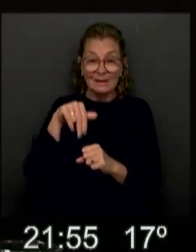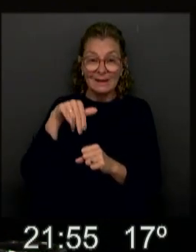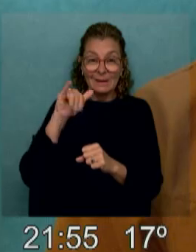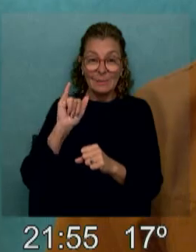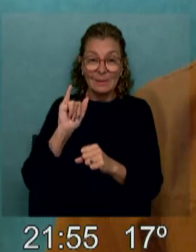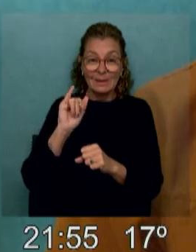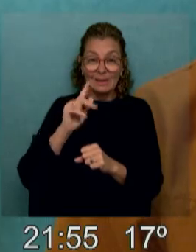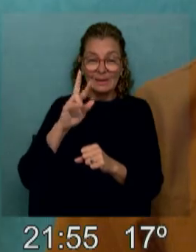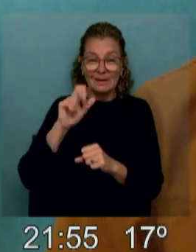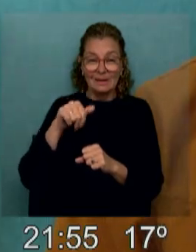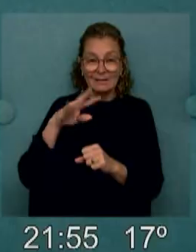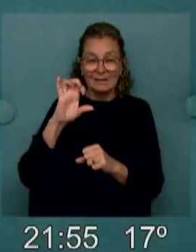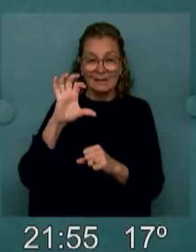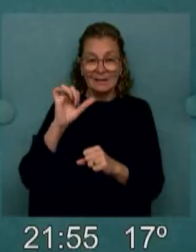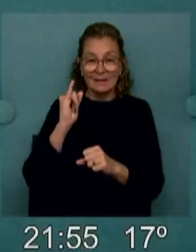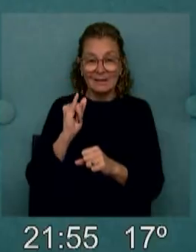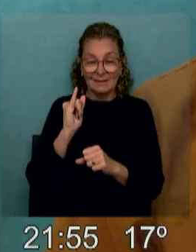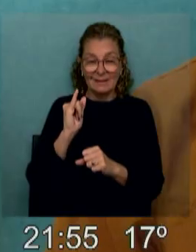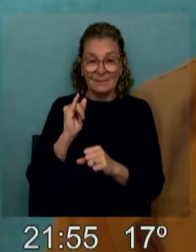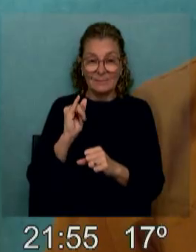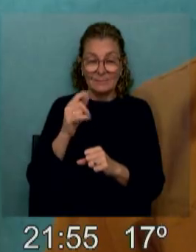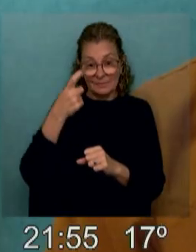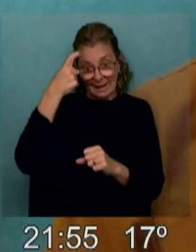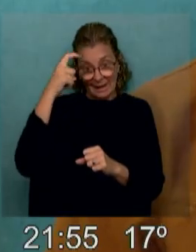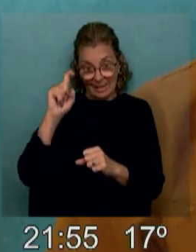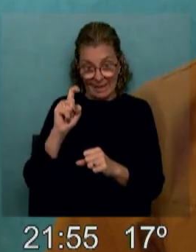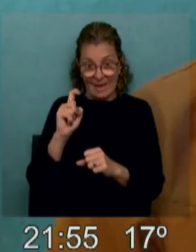Inmigrantes? Sí, vamos. La idea es